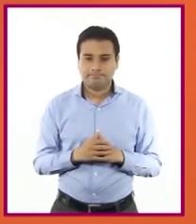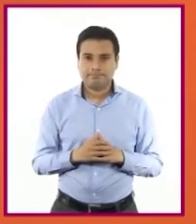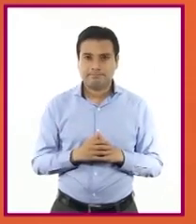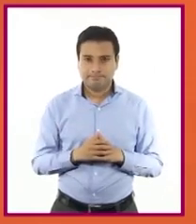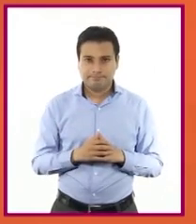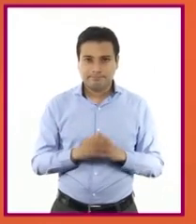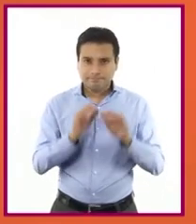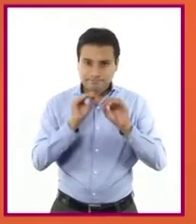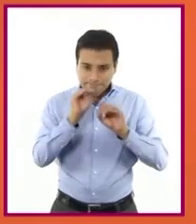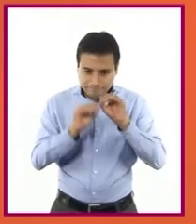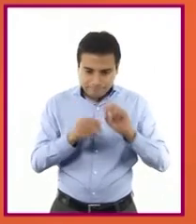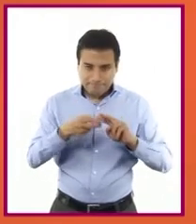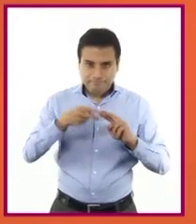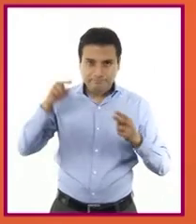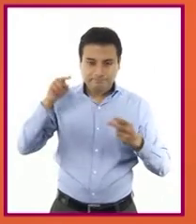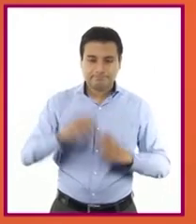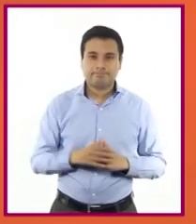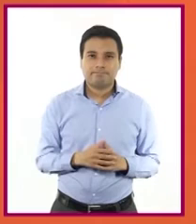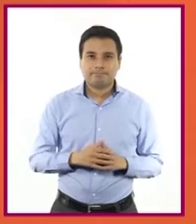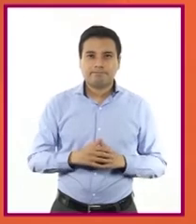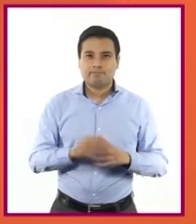Manipulación genética.